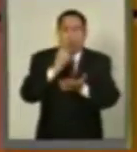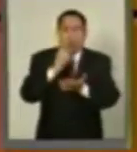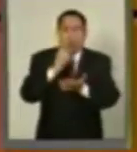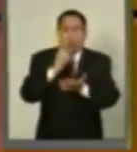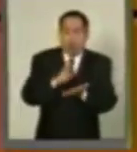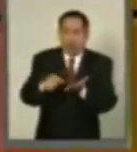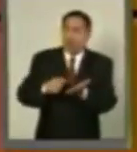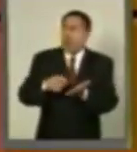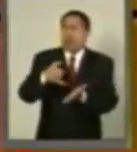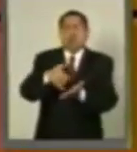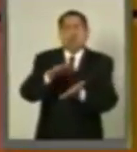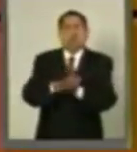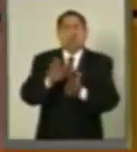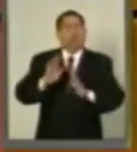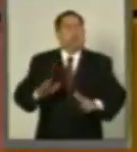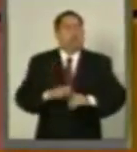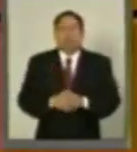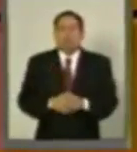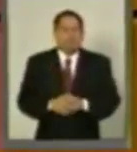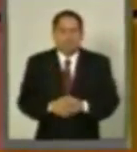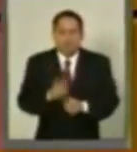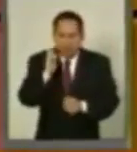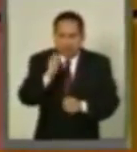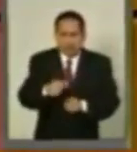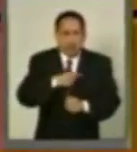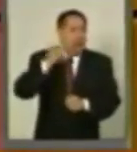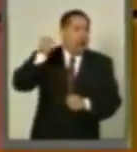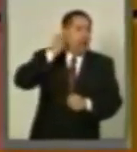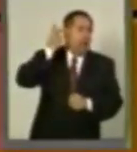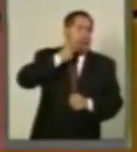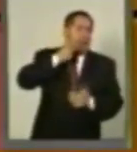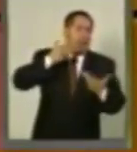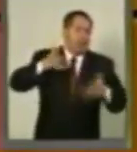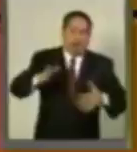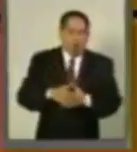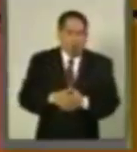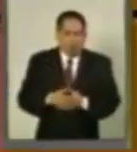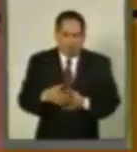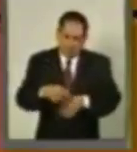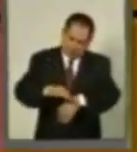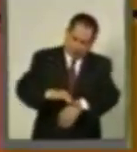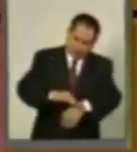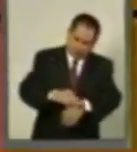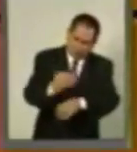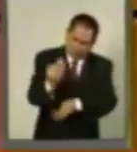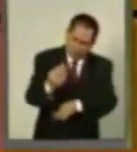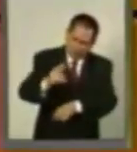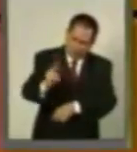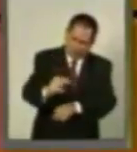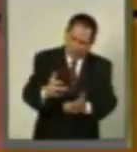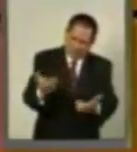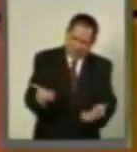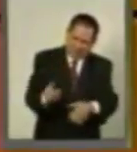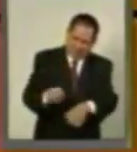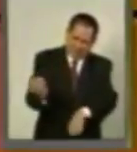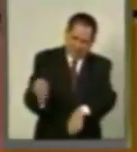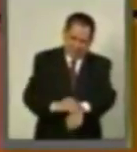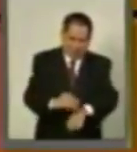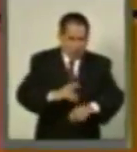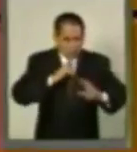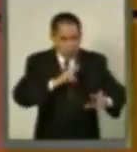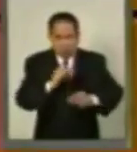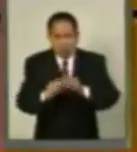papel, ni por supuesto en el discurso. Tienen que ejercerse y garantizarse con hechos y resultados